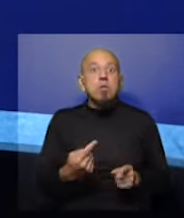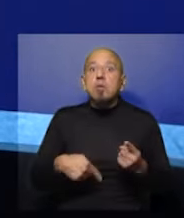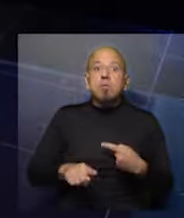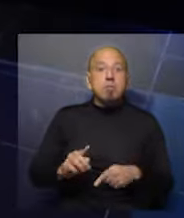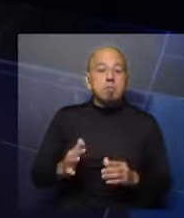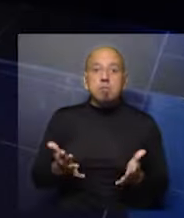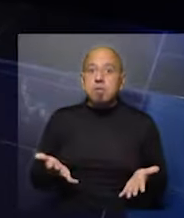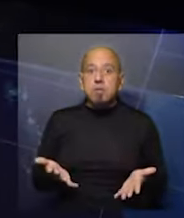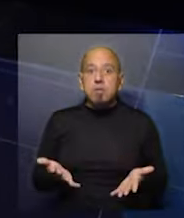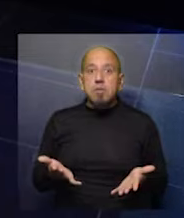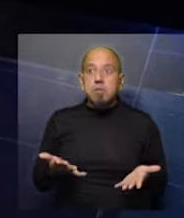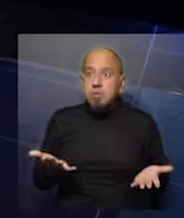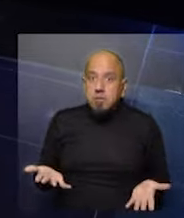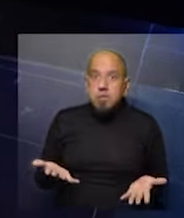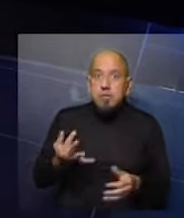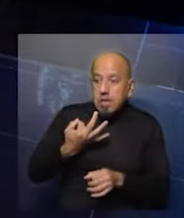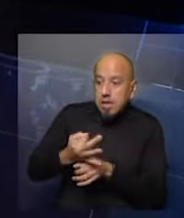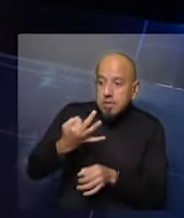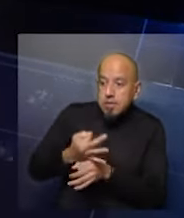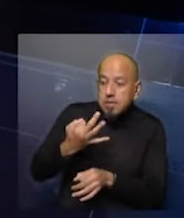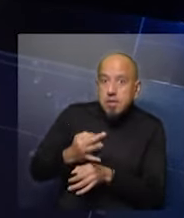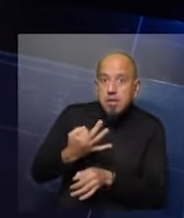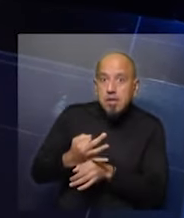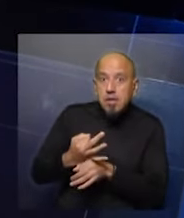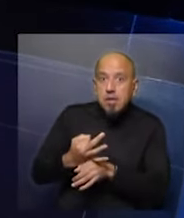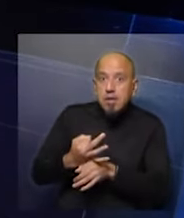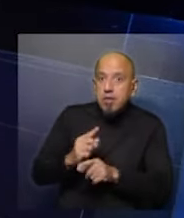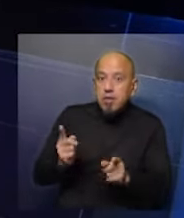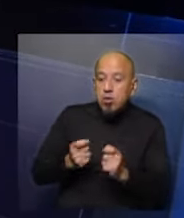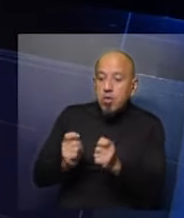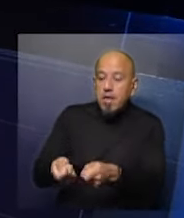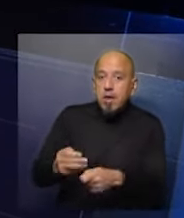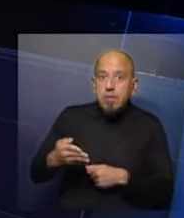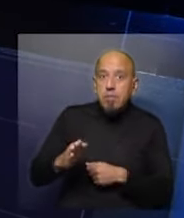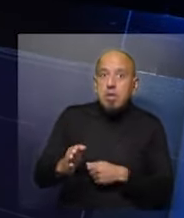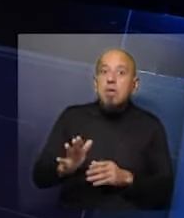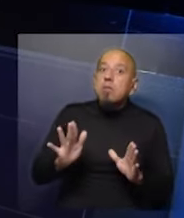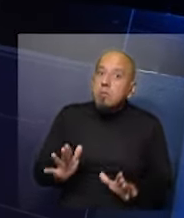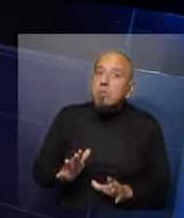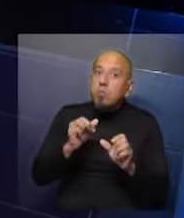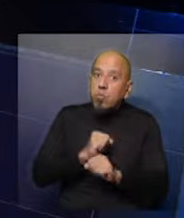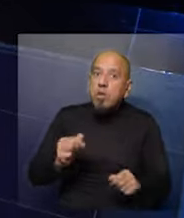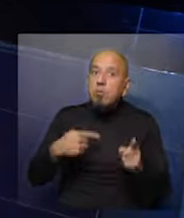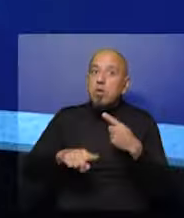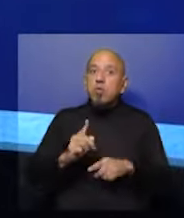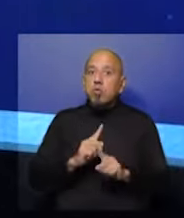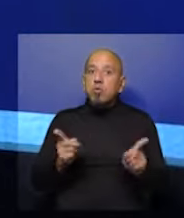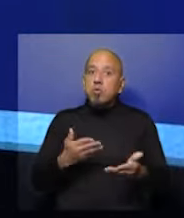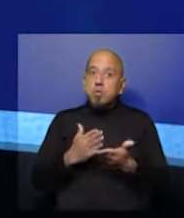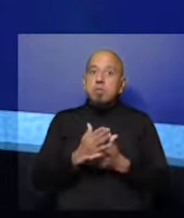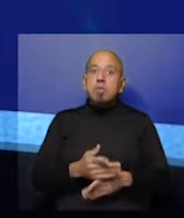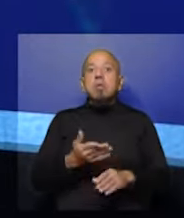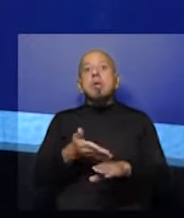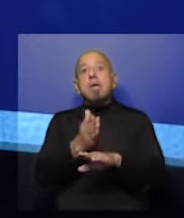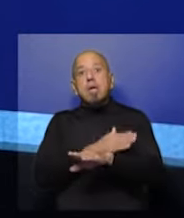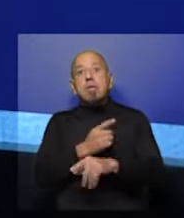y enseñar a pescar y no y no dar el pescado podría llegar a funcionar pero no para todos los casos antes de